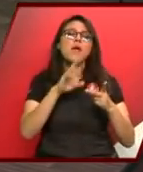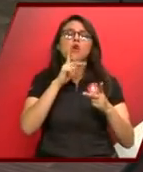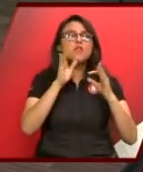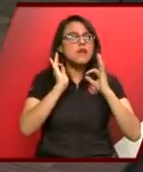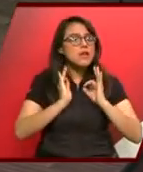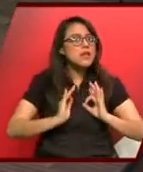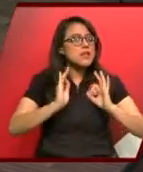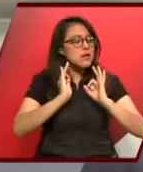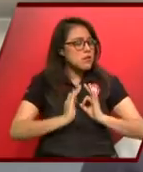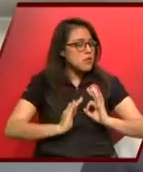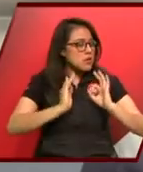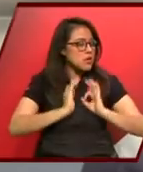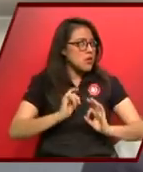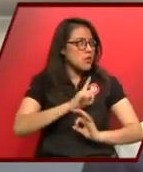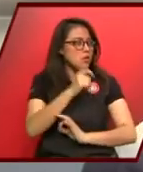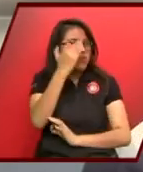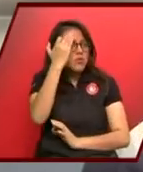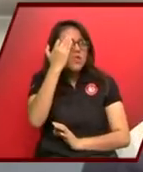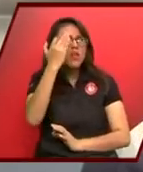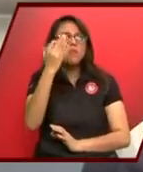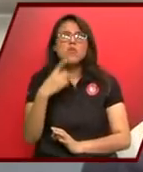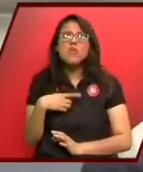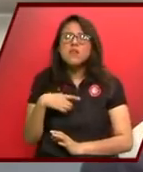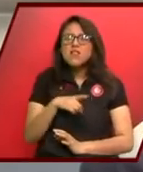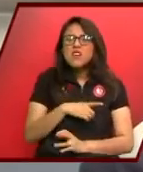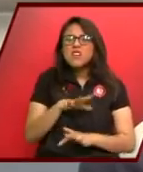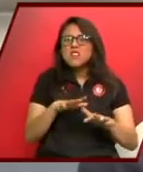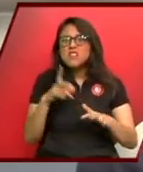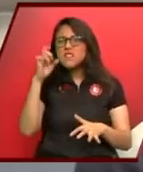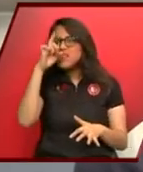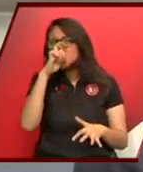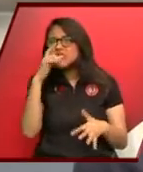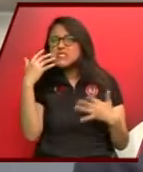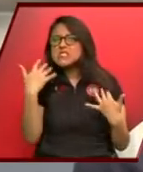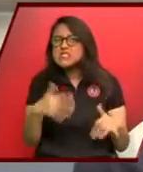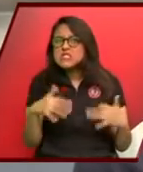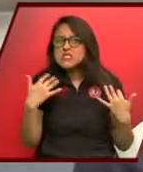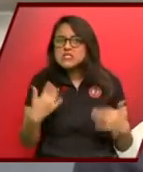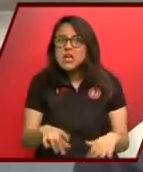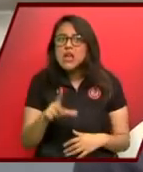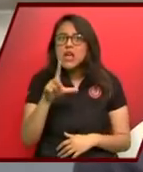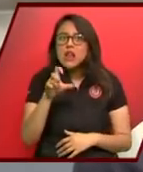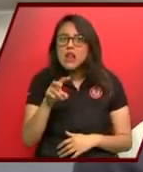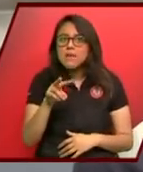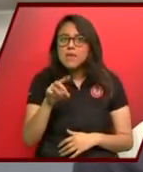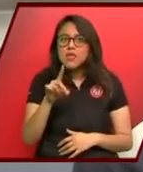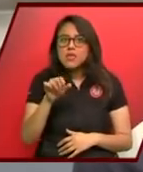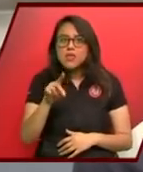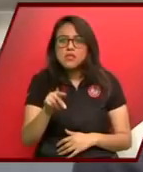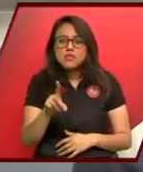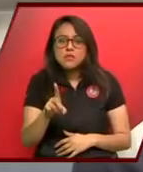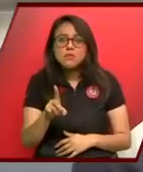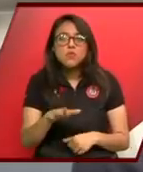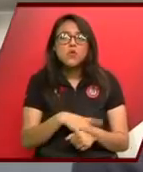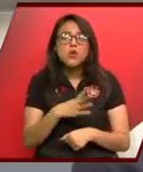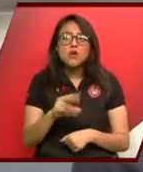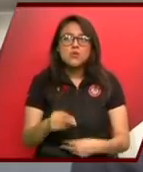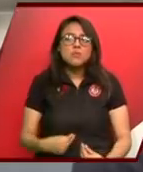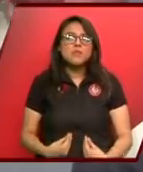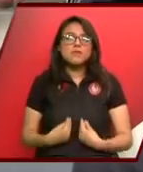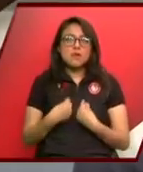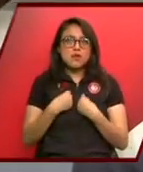vas tranquilita, pero en algún momento te va a pesar esa insoportable levedad porque no has vivido lo que